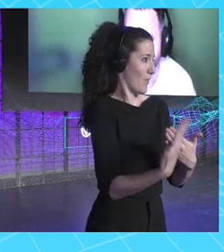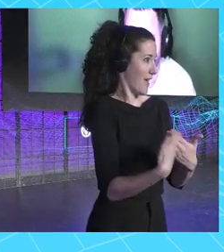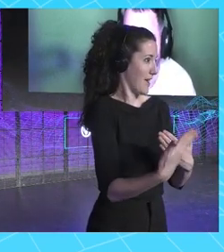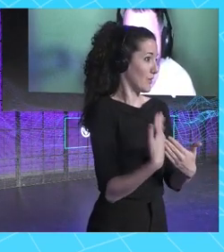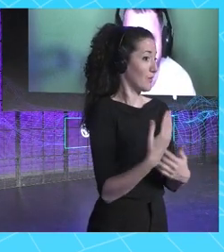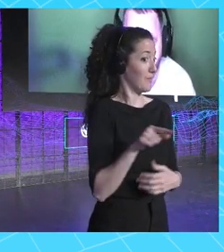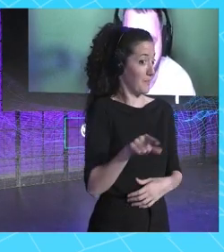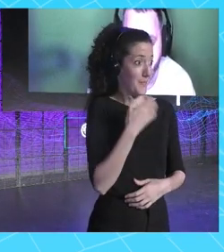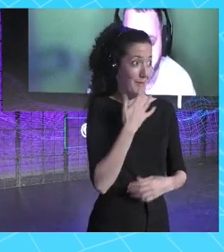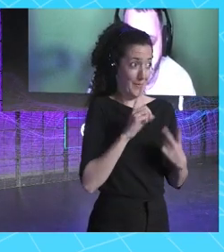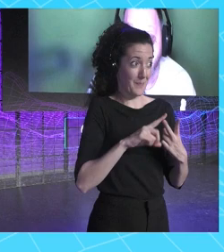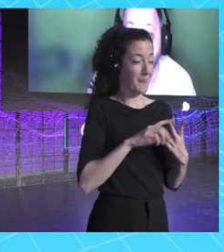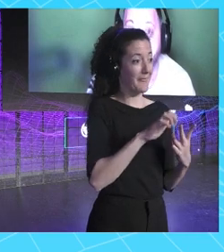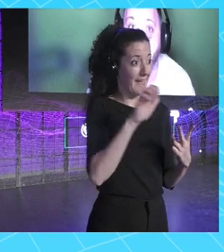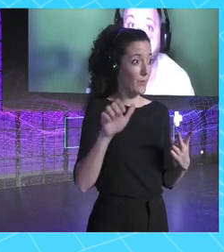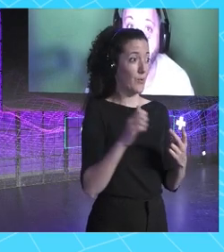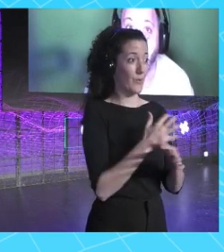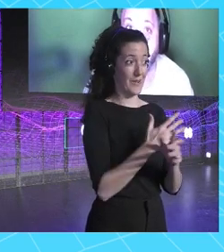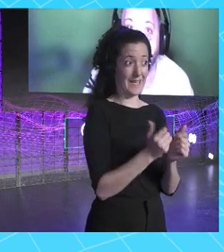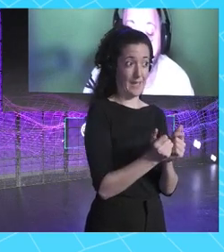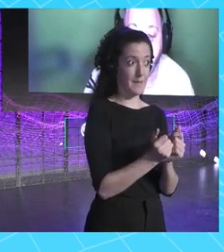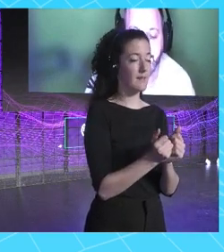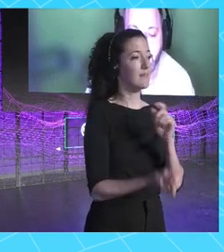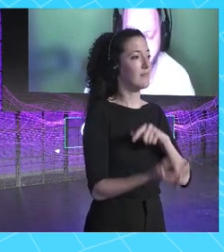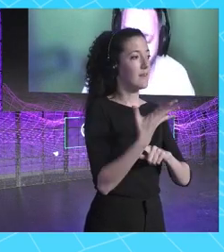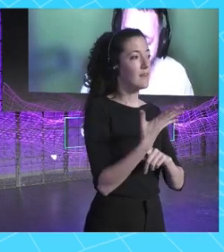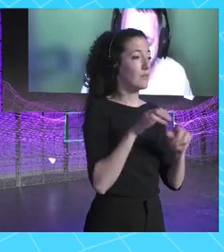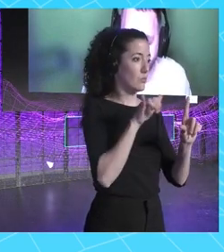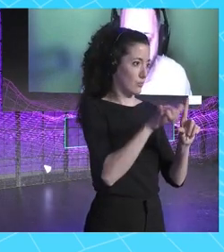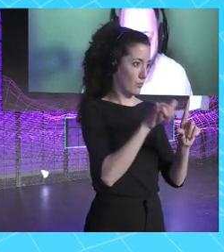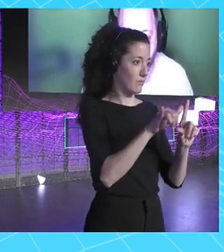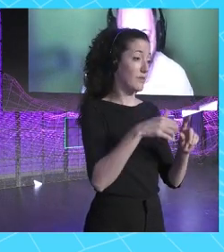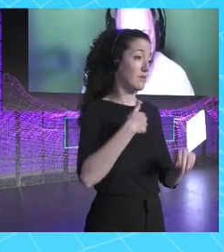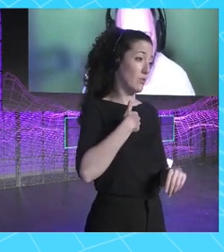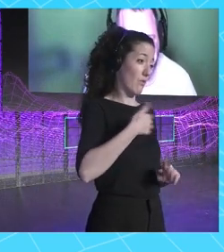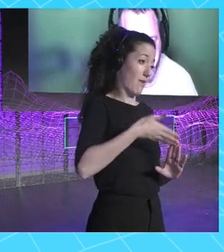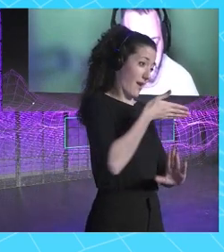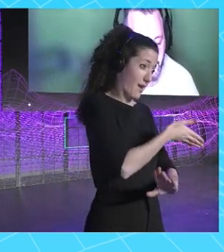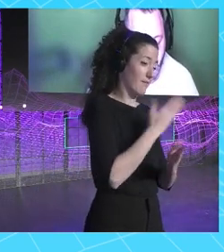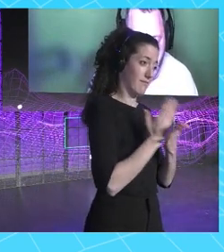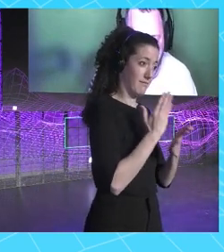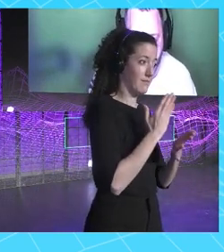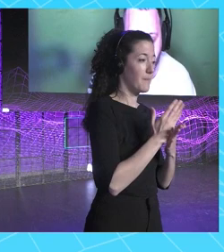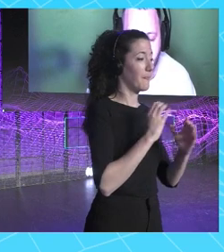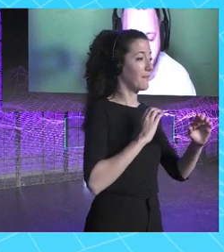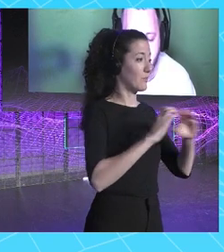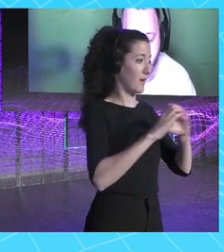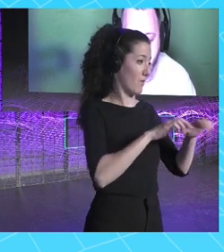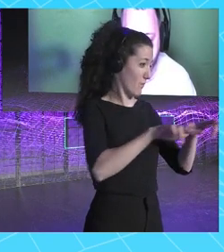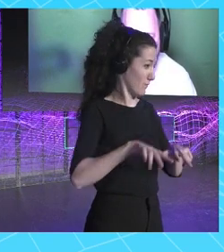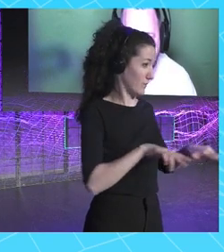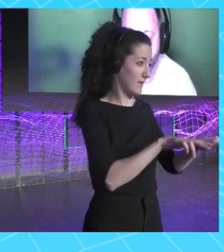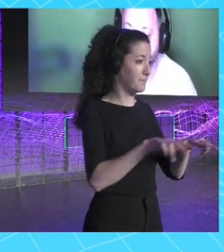Eurogamer por ejemplo hacer un canal de YouTube donde yo he estudiado comunicación audiovisual y